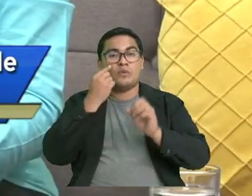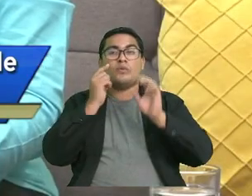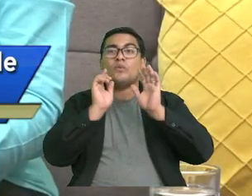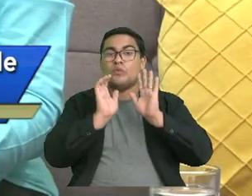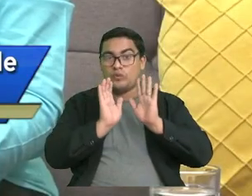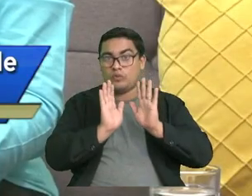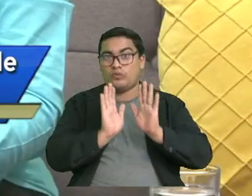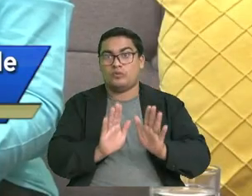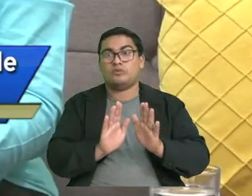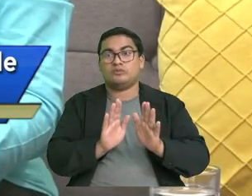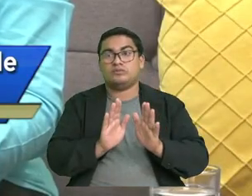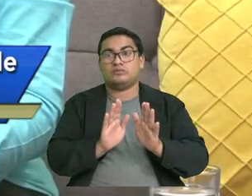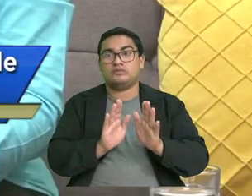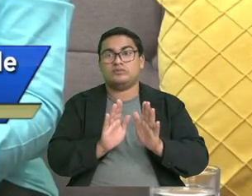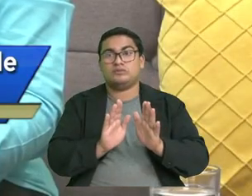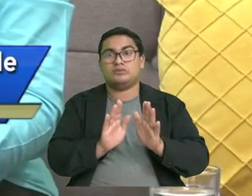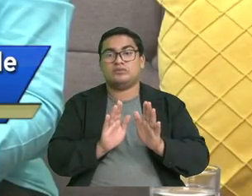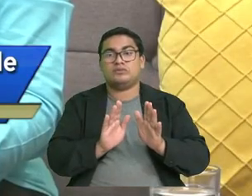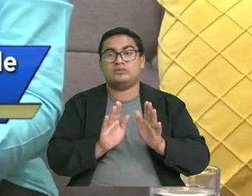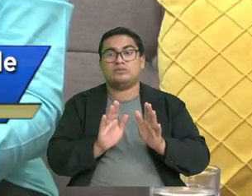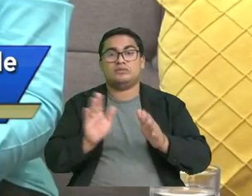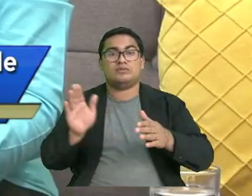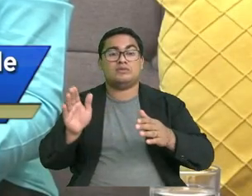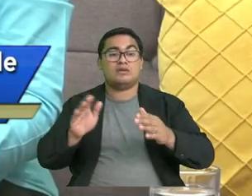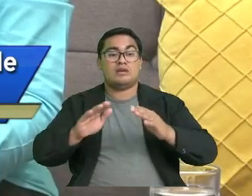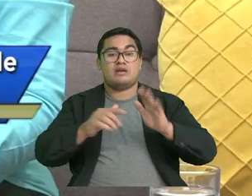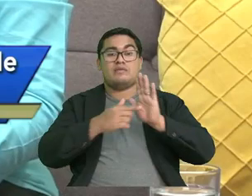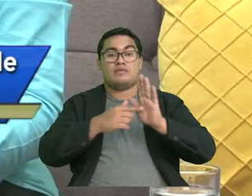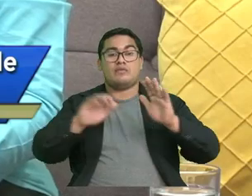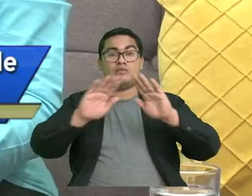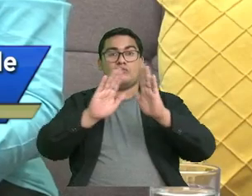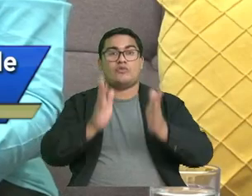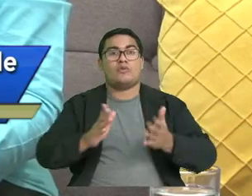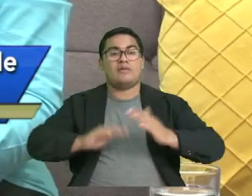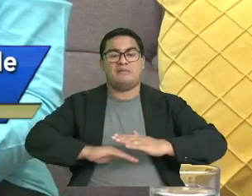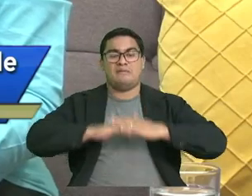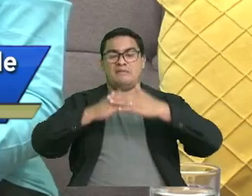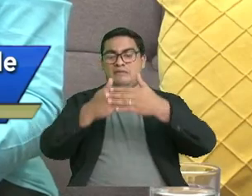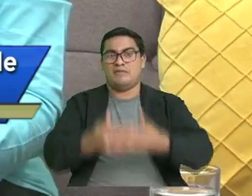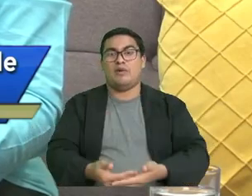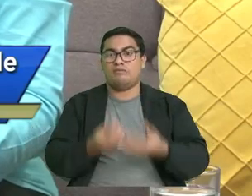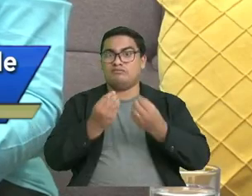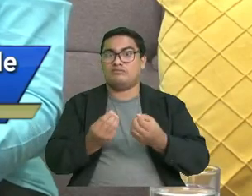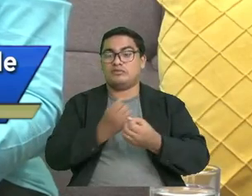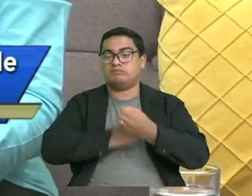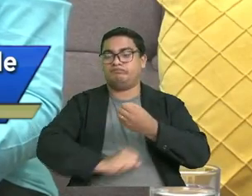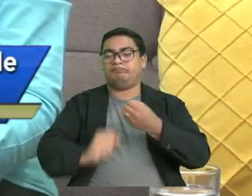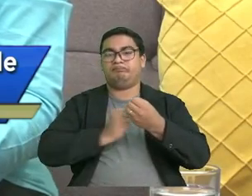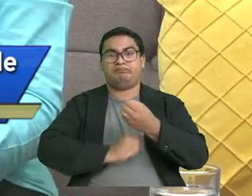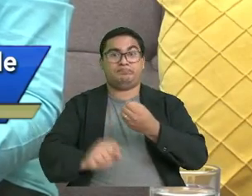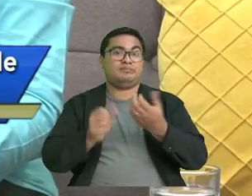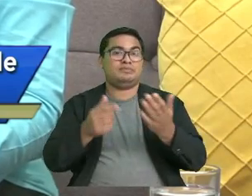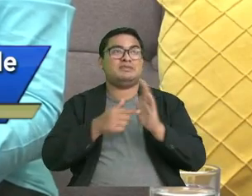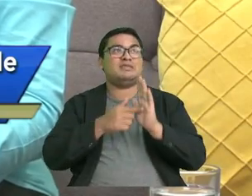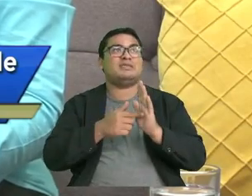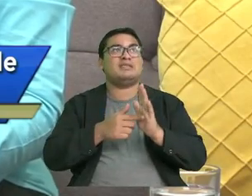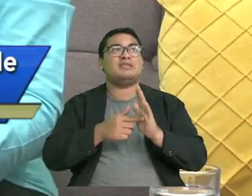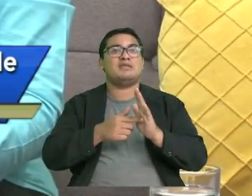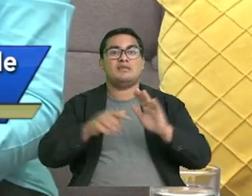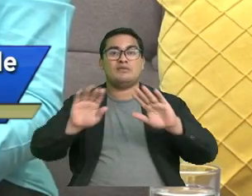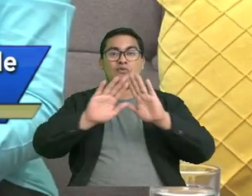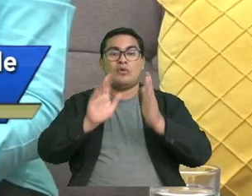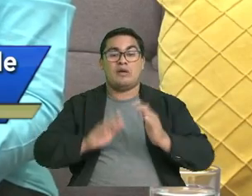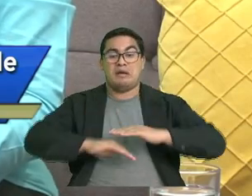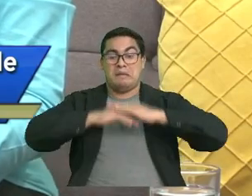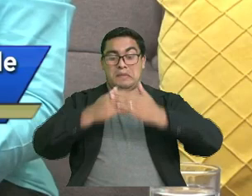Sí, sí. En lo que hayan embarazos de partos múltiples. Cuando claro una sí. mujer tiene